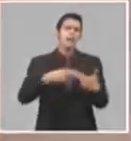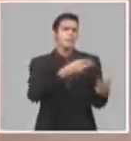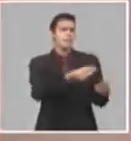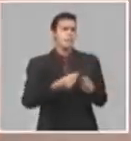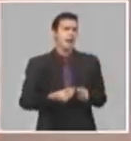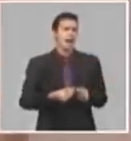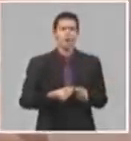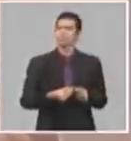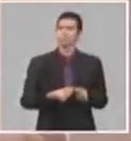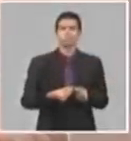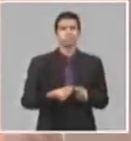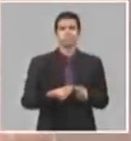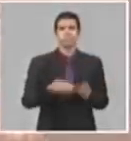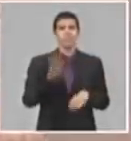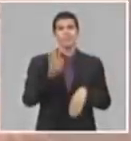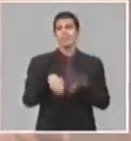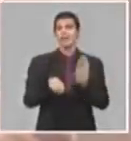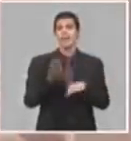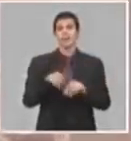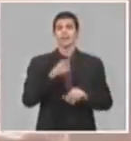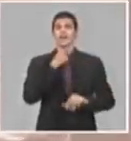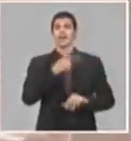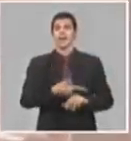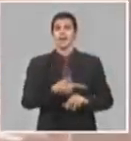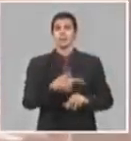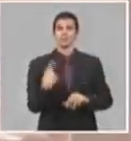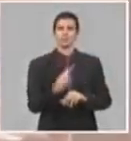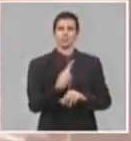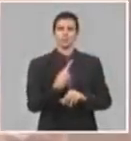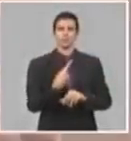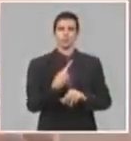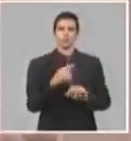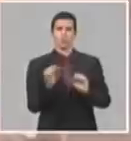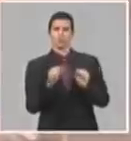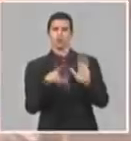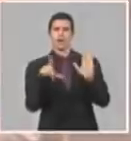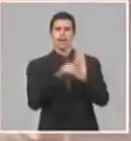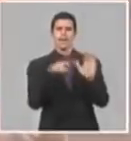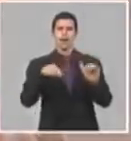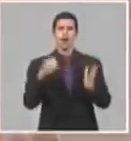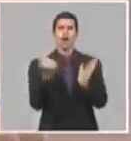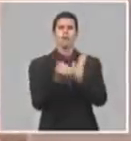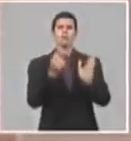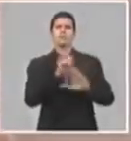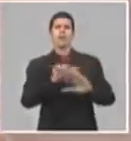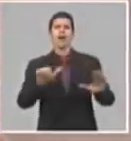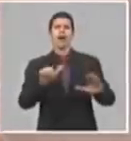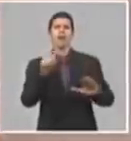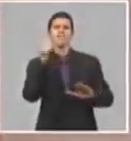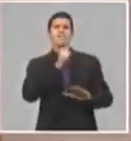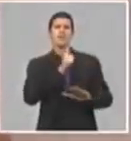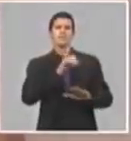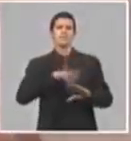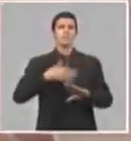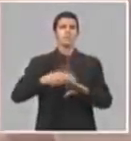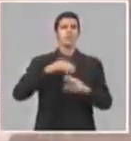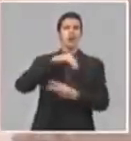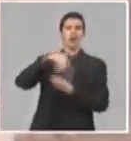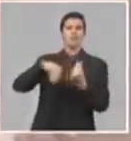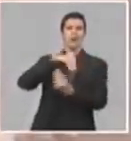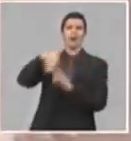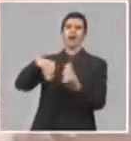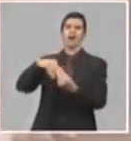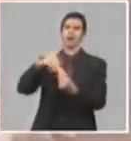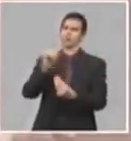cada caso. Y no queremos tener una camisa de fuerza en esto. Lo más importante es que la forma no estatal pueda retener